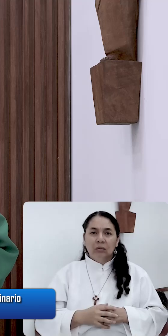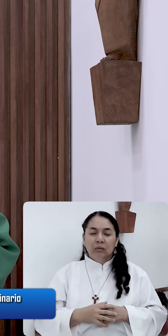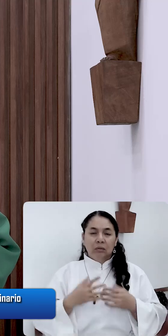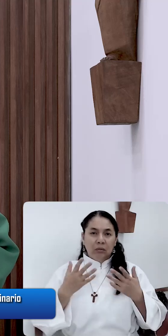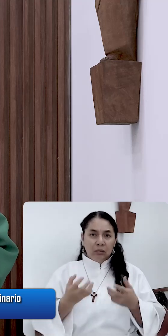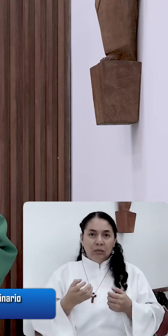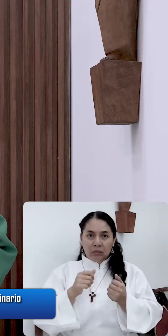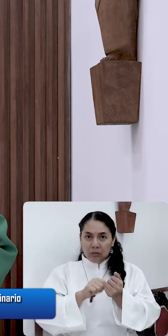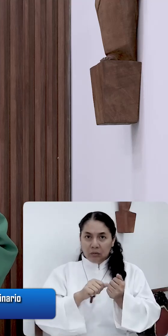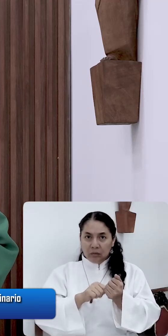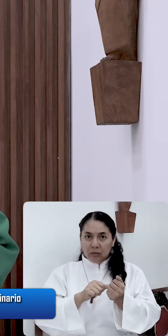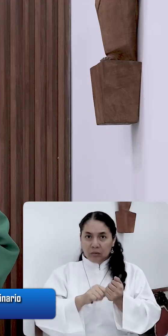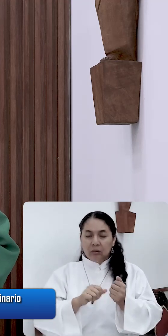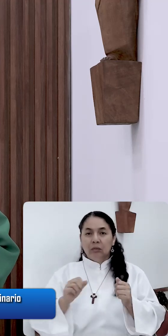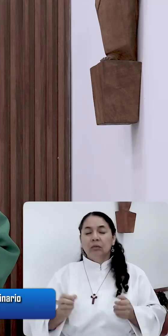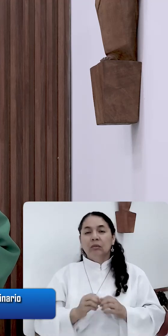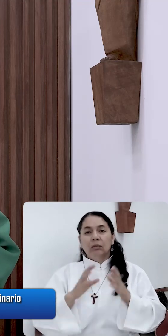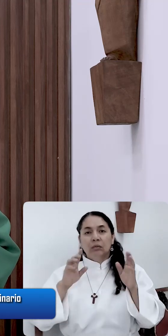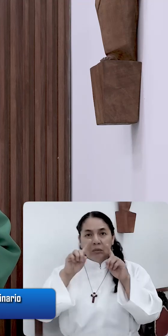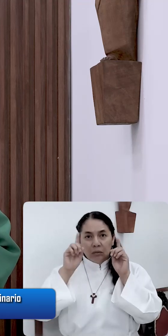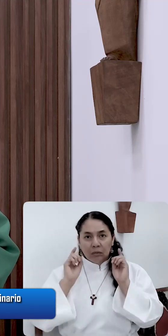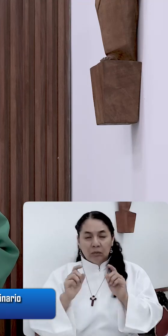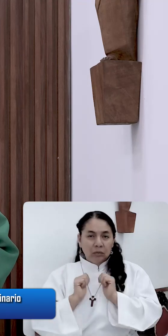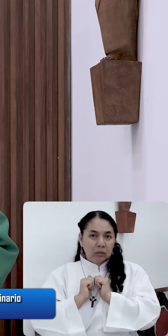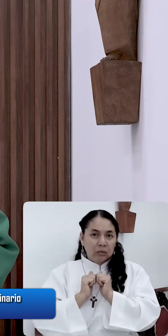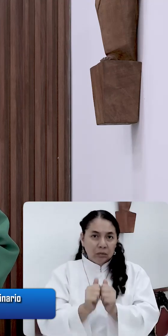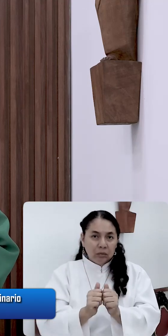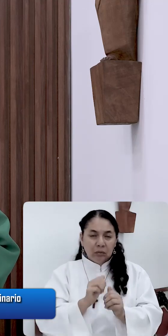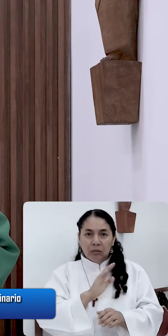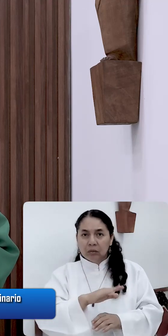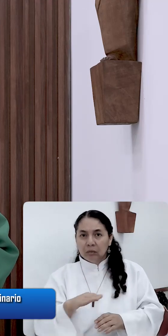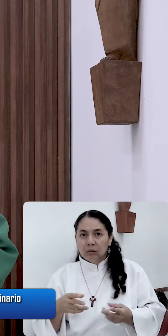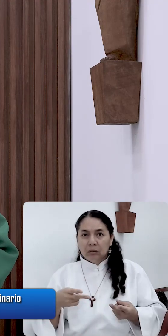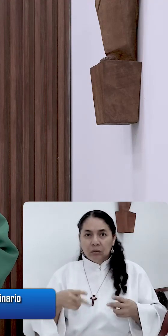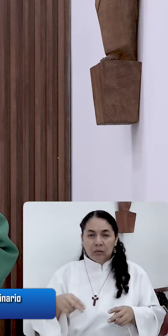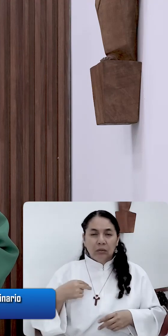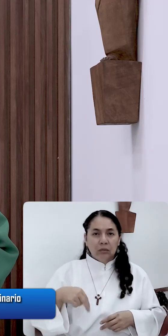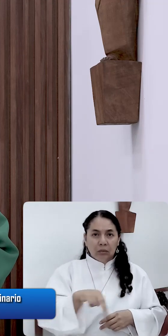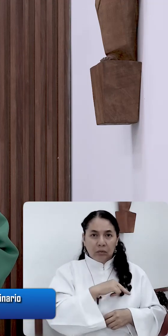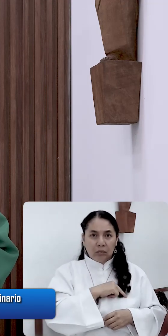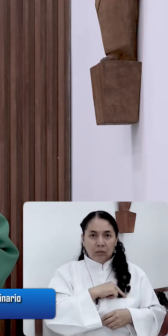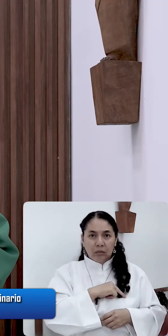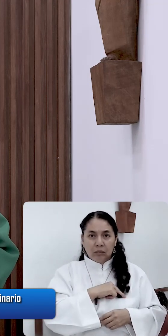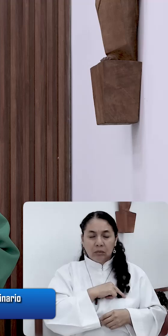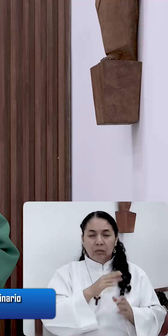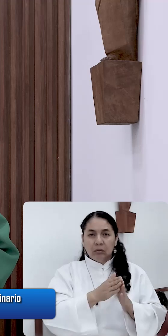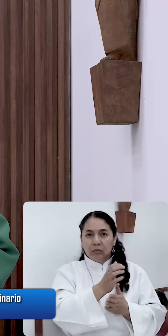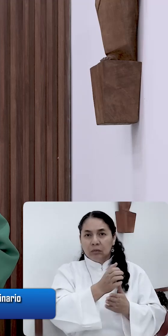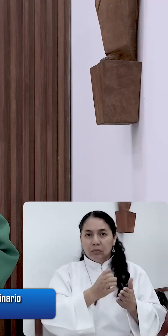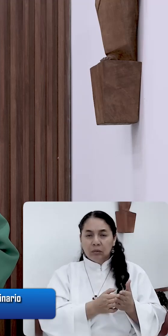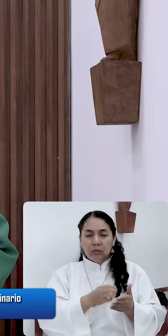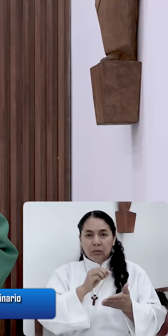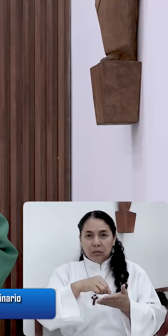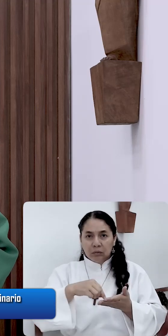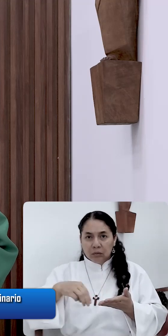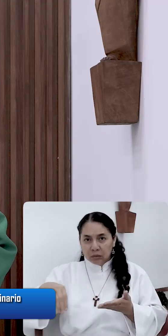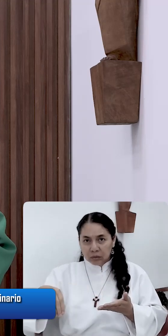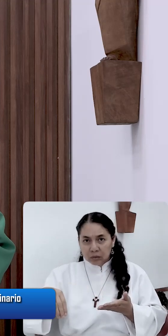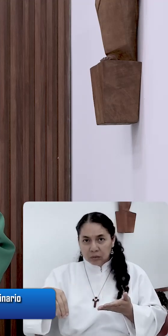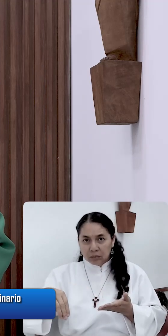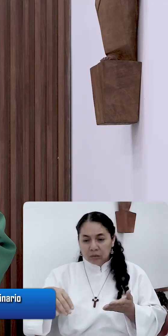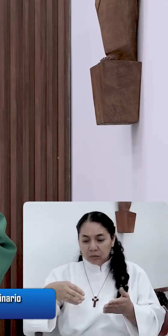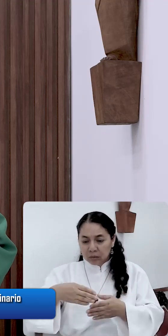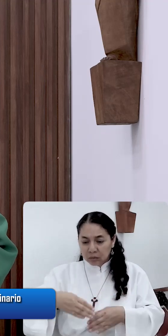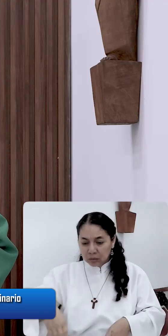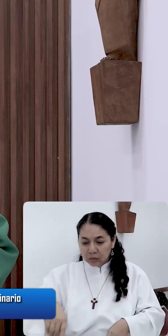Queridos hermanos, esa es la gran pregunta que acompaña a los discípulos y también a nosotros. En el Evangelio de San Marcos, al